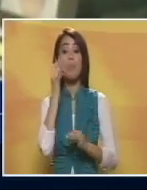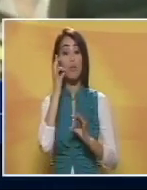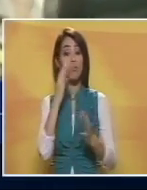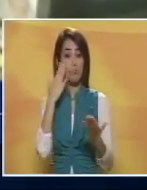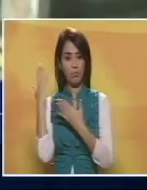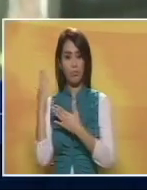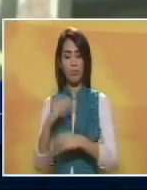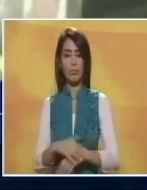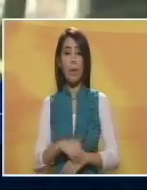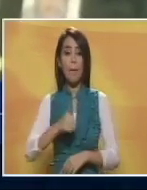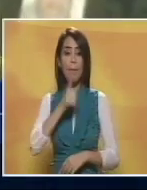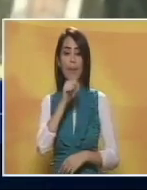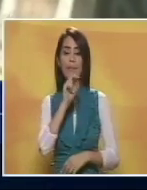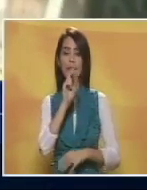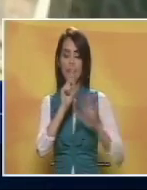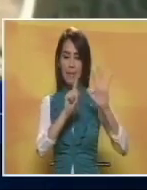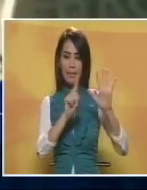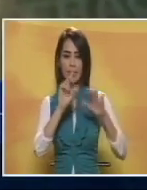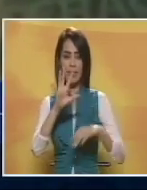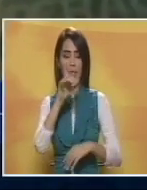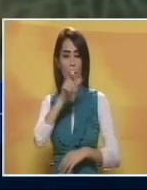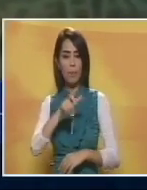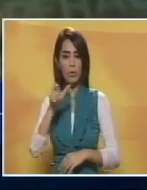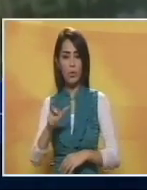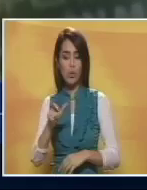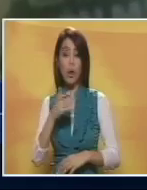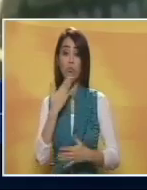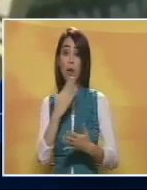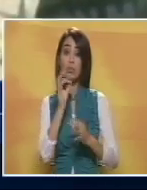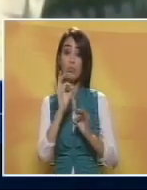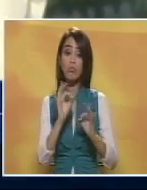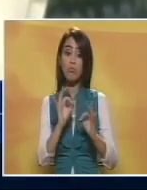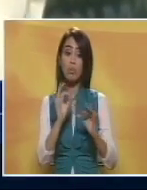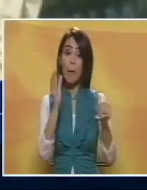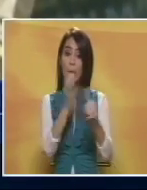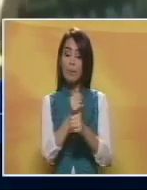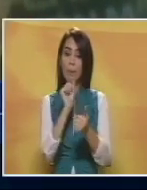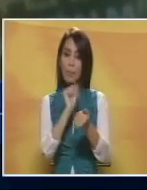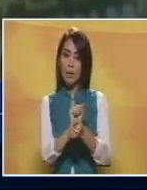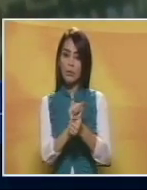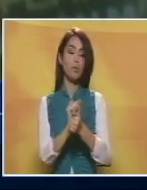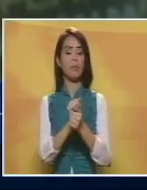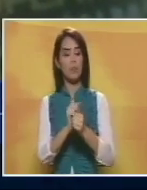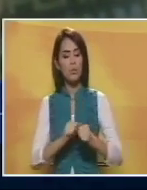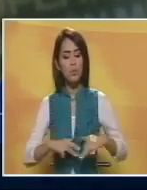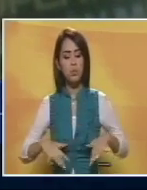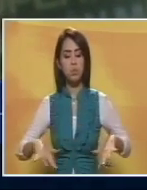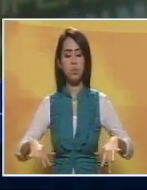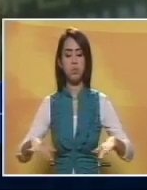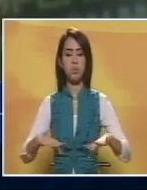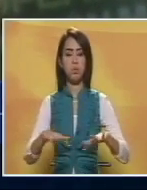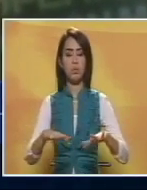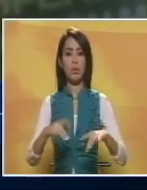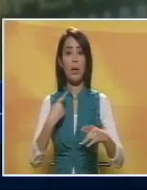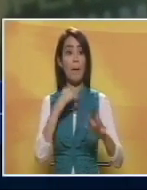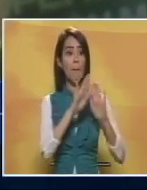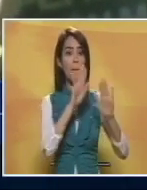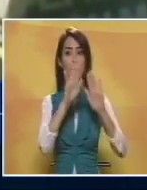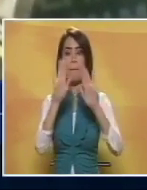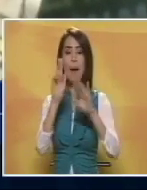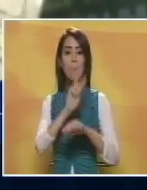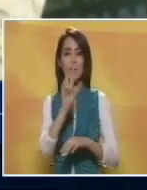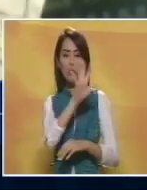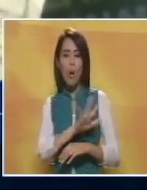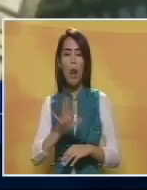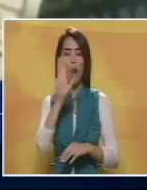de 75 personas se encuentran solicitadas y estamos desplegando miles de estos afiches en todo el territorio